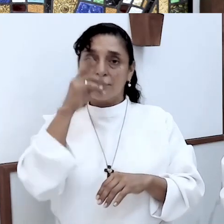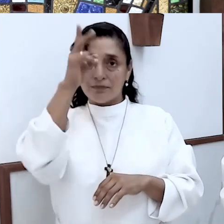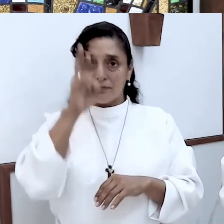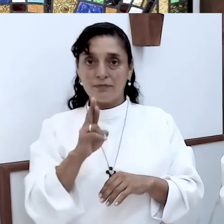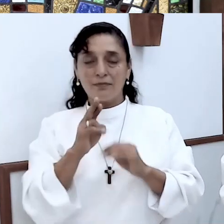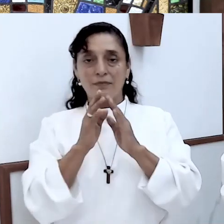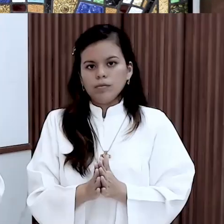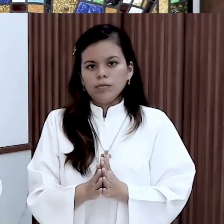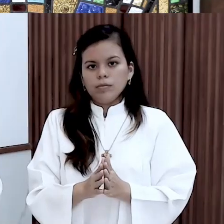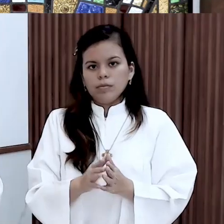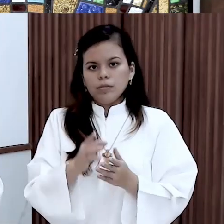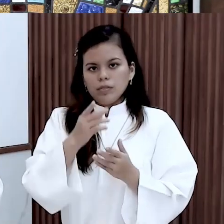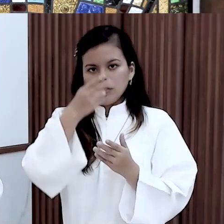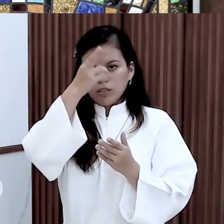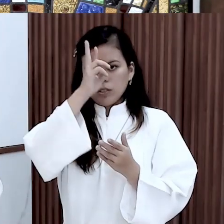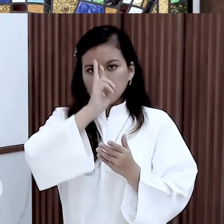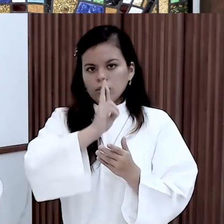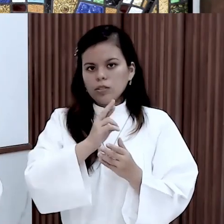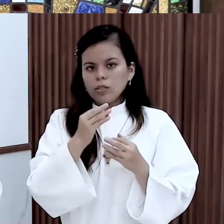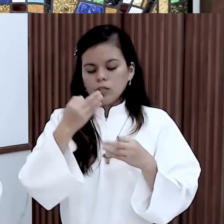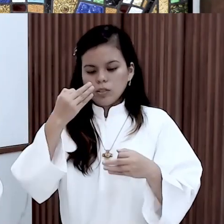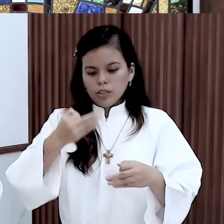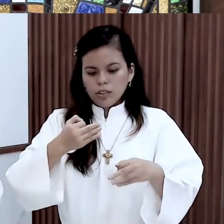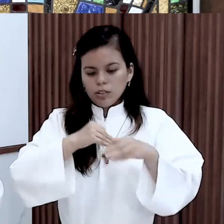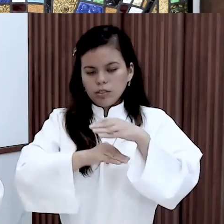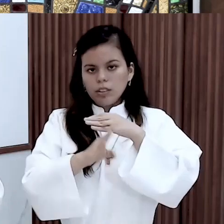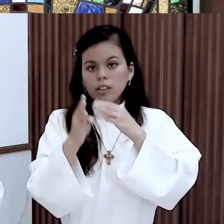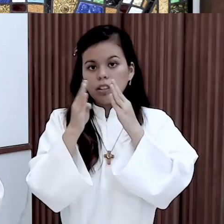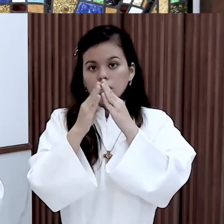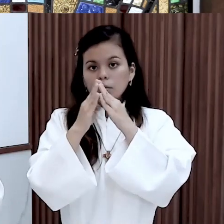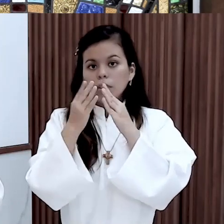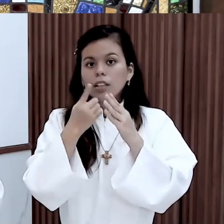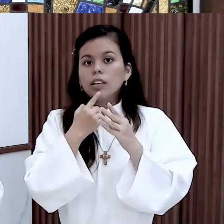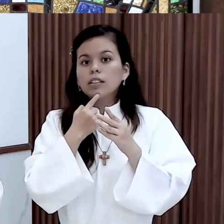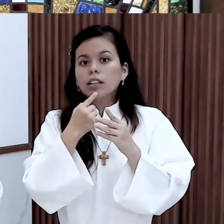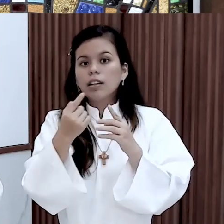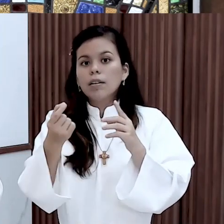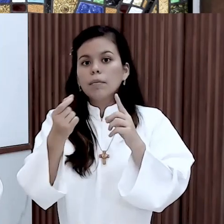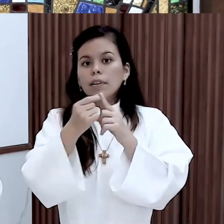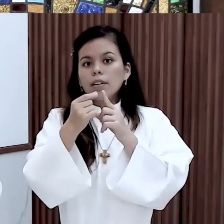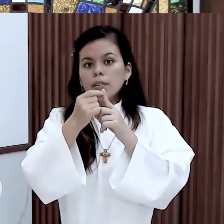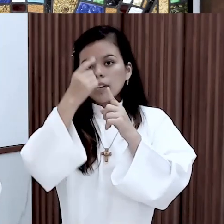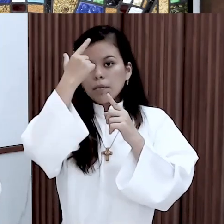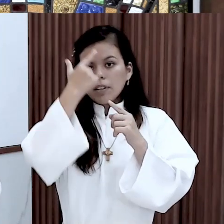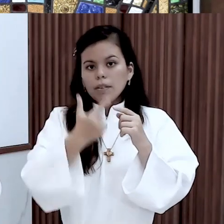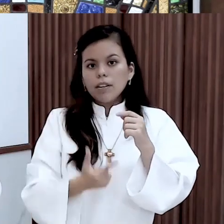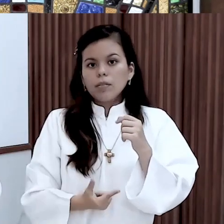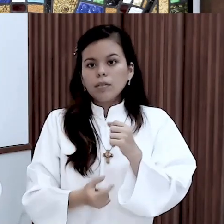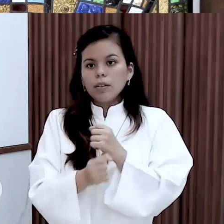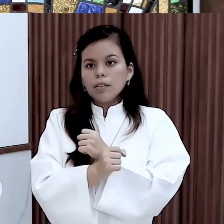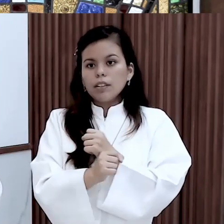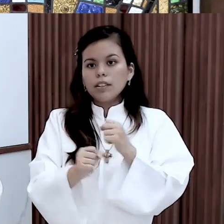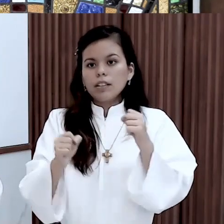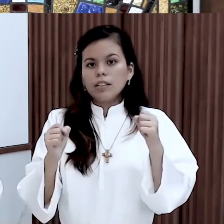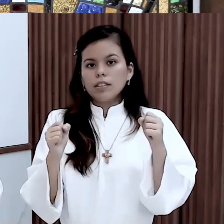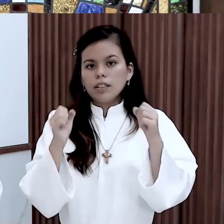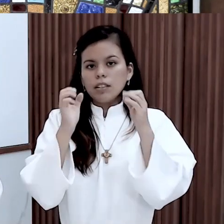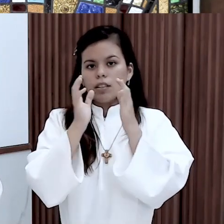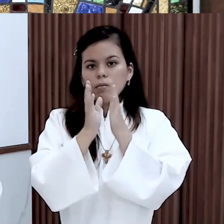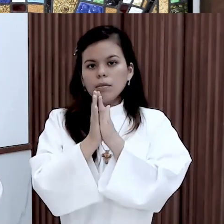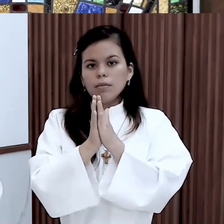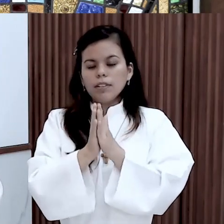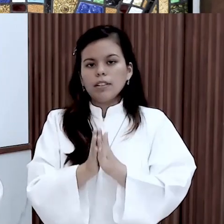del Señor. Señor, no soy digno de que entres en mi casa, pero una palabra tuya bastará